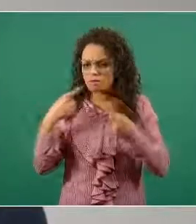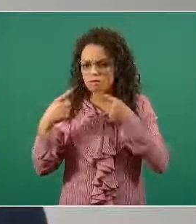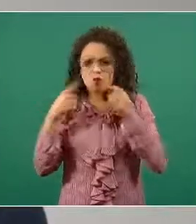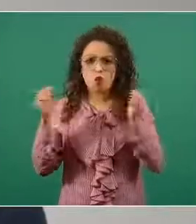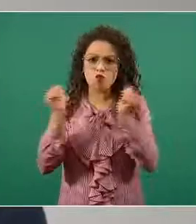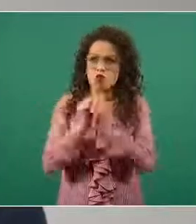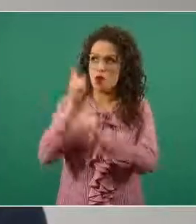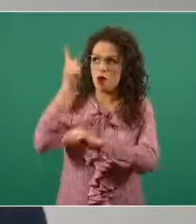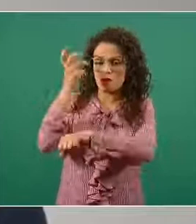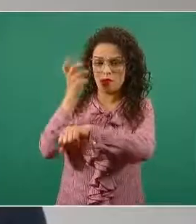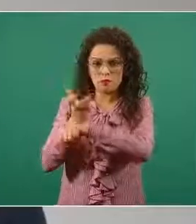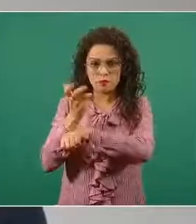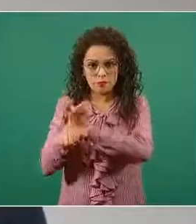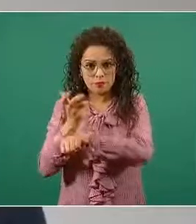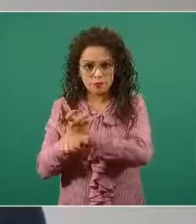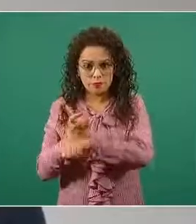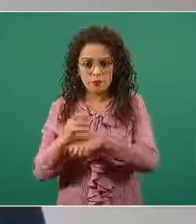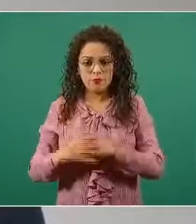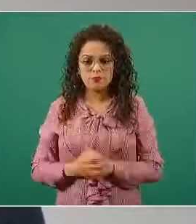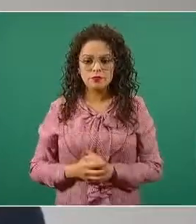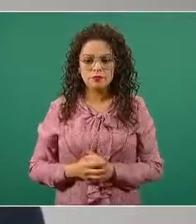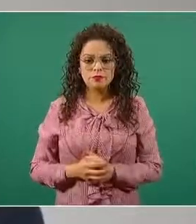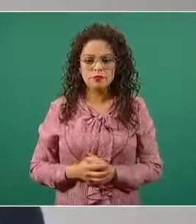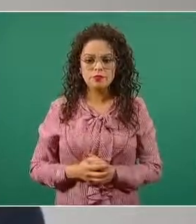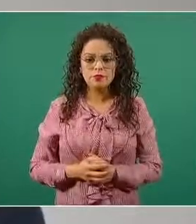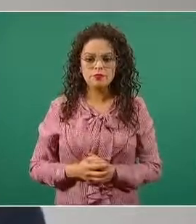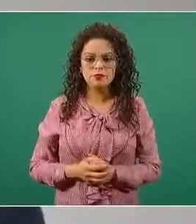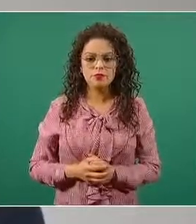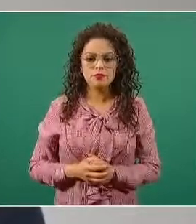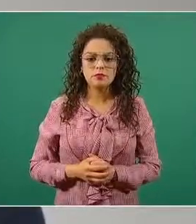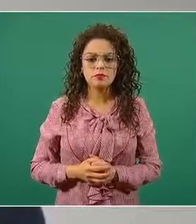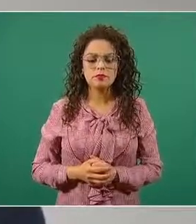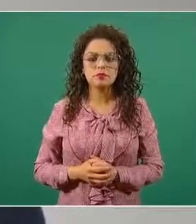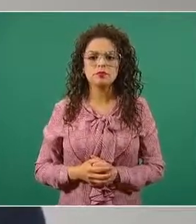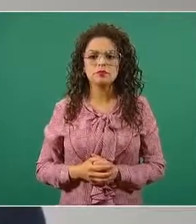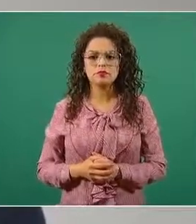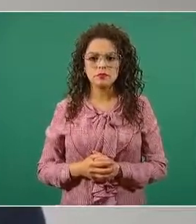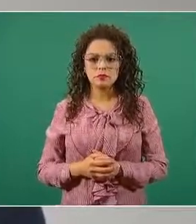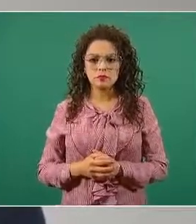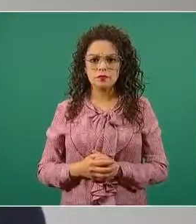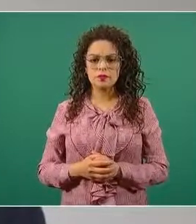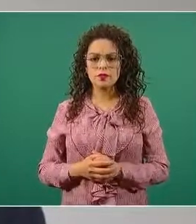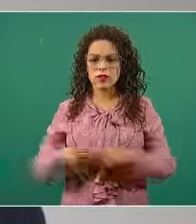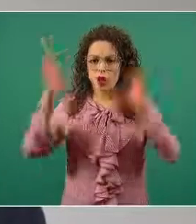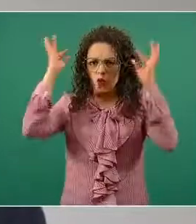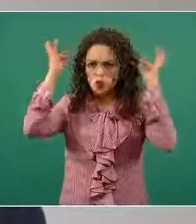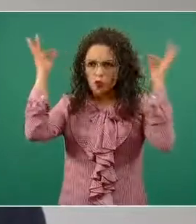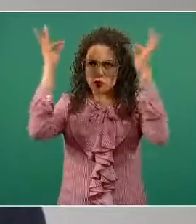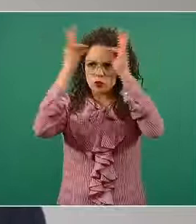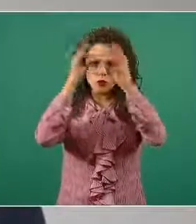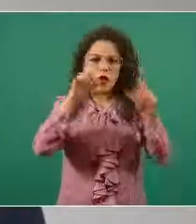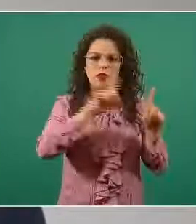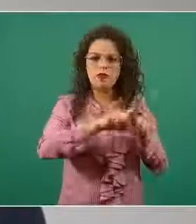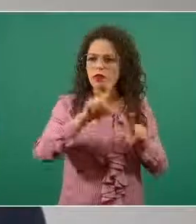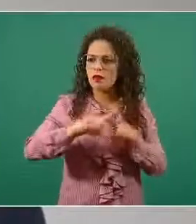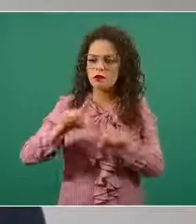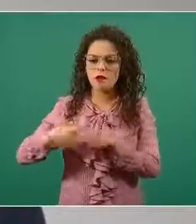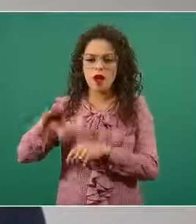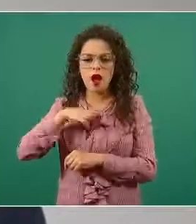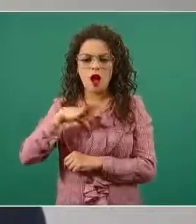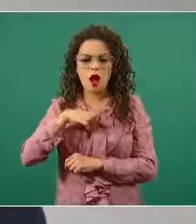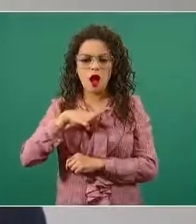país. Se ha hecho obviamente el uso adecuado de los diferentes consulados que se encuentran distribuidos en el